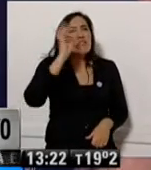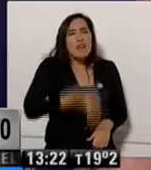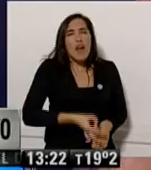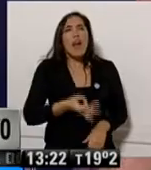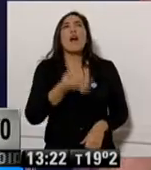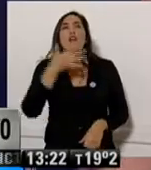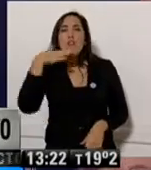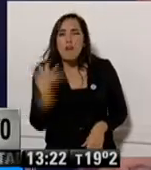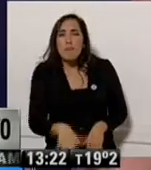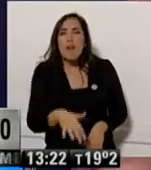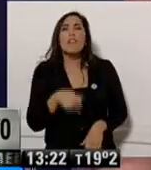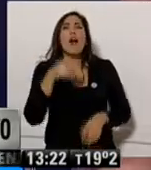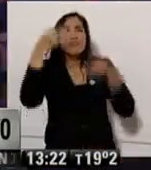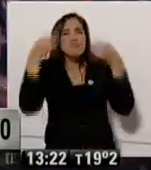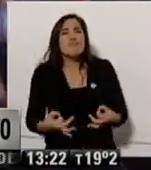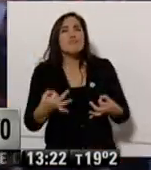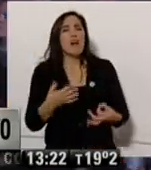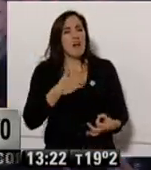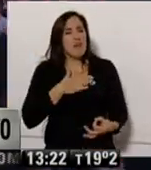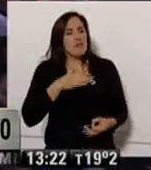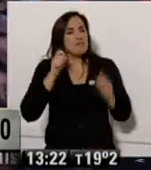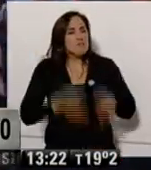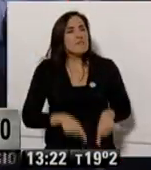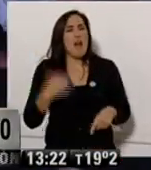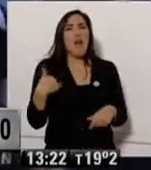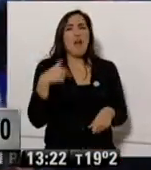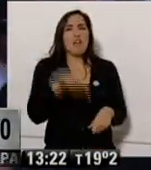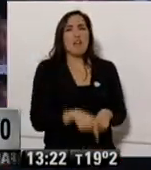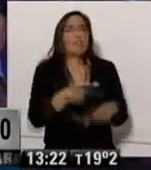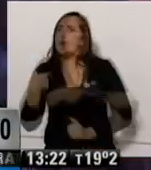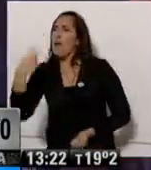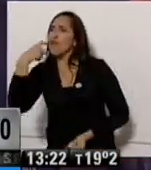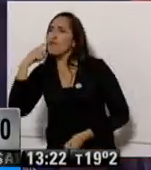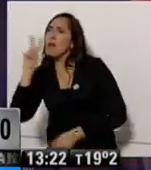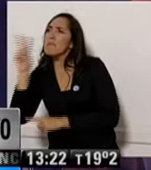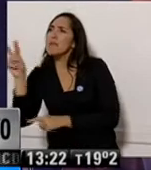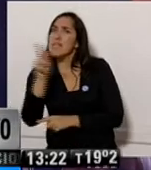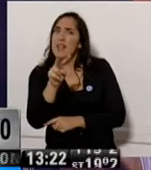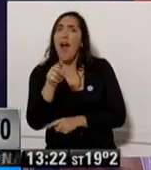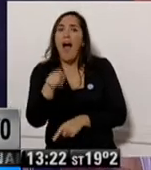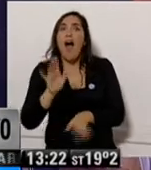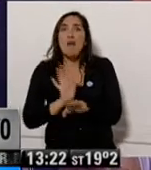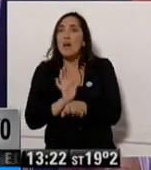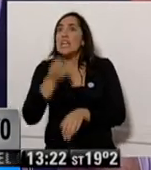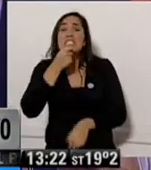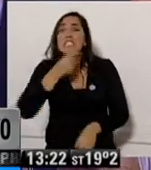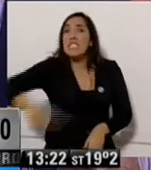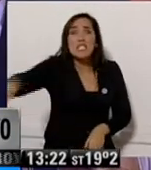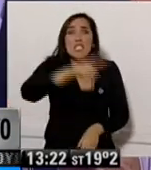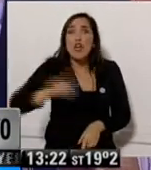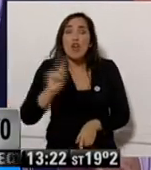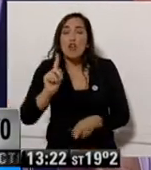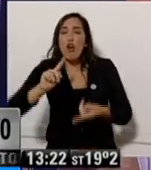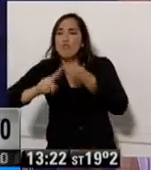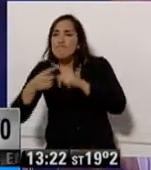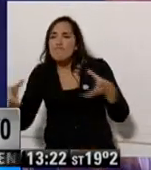dónde están sus verdaderos intereses. Si no se organizan, si no